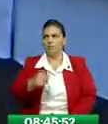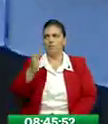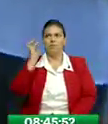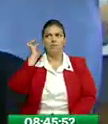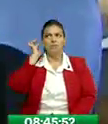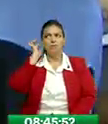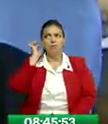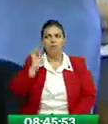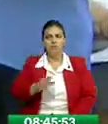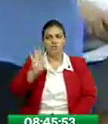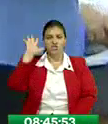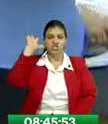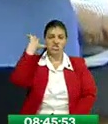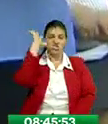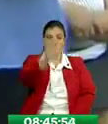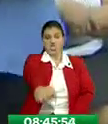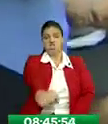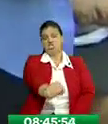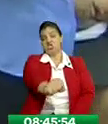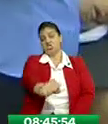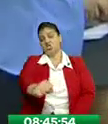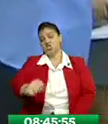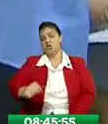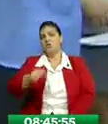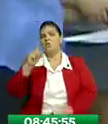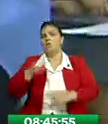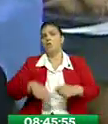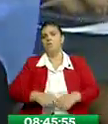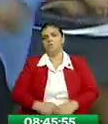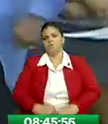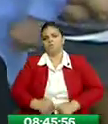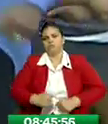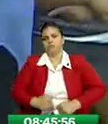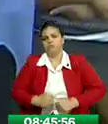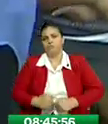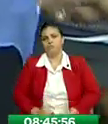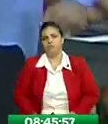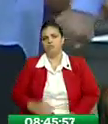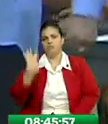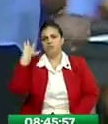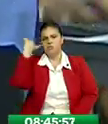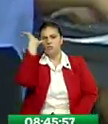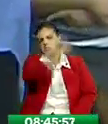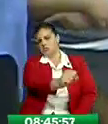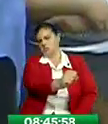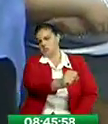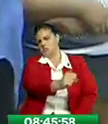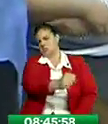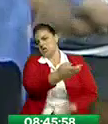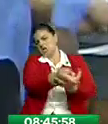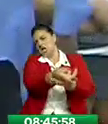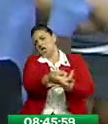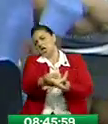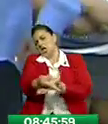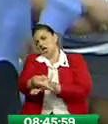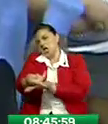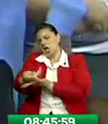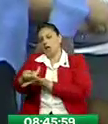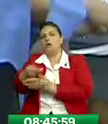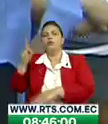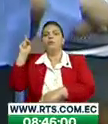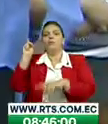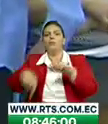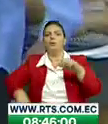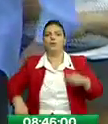señora? Tiene que tener una grúa para arrastrarla. Dígalo usted. En guerra avisada no muere gente, y aquí